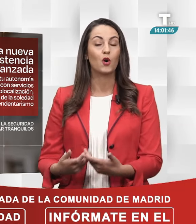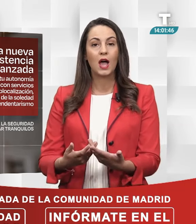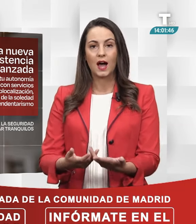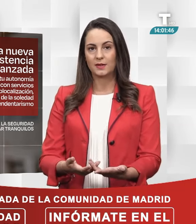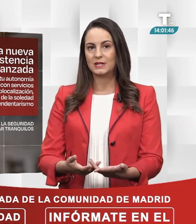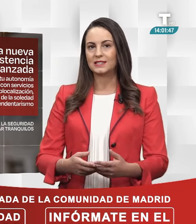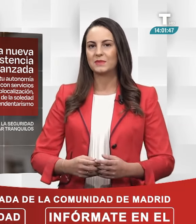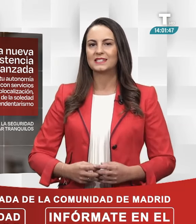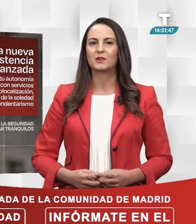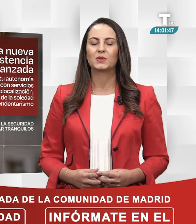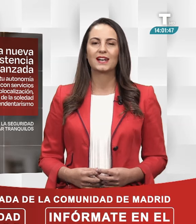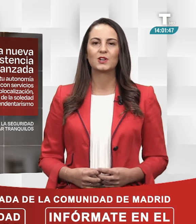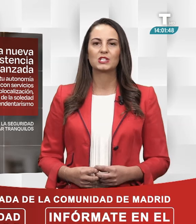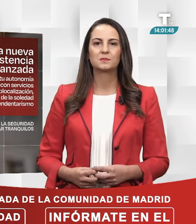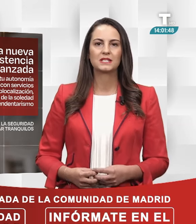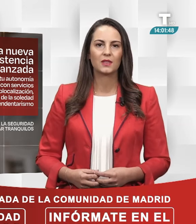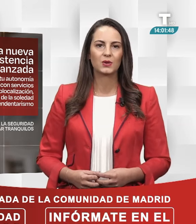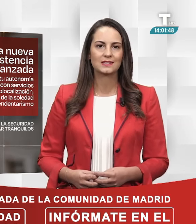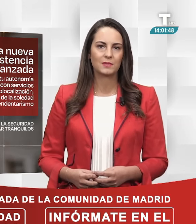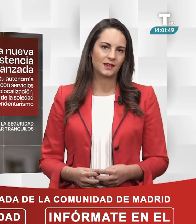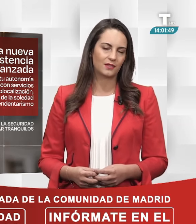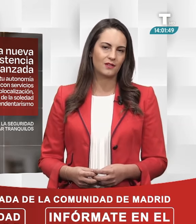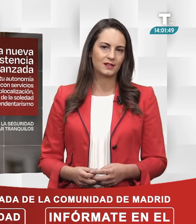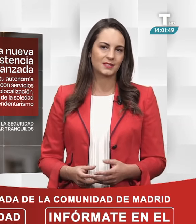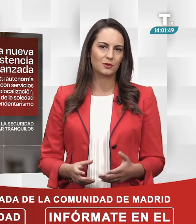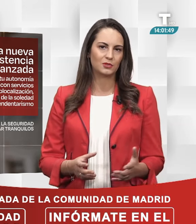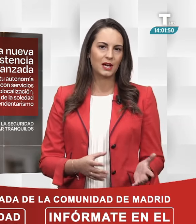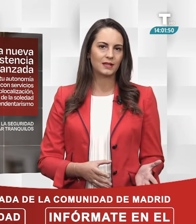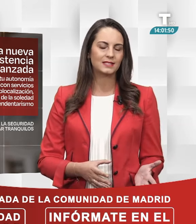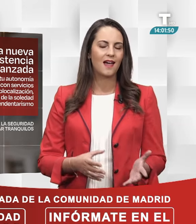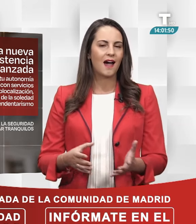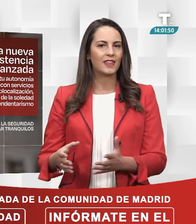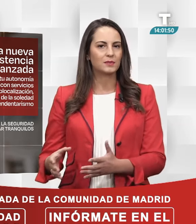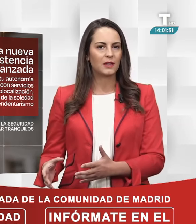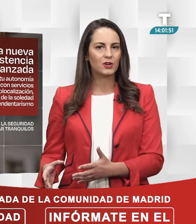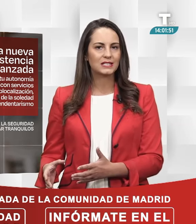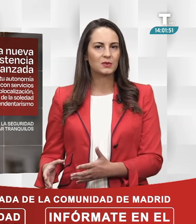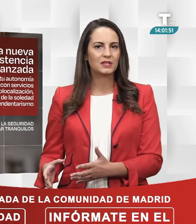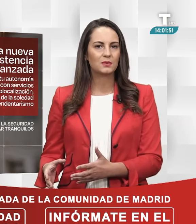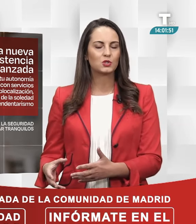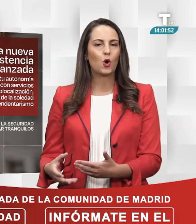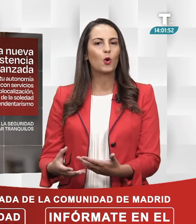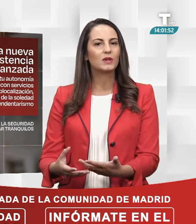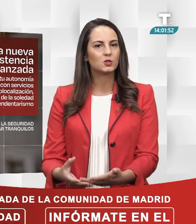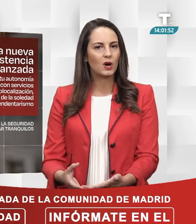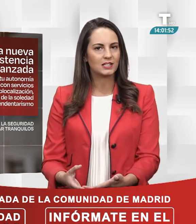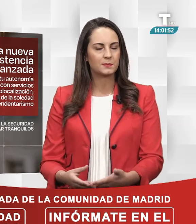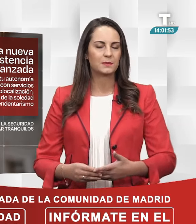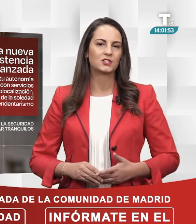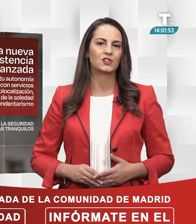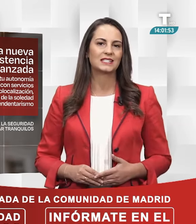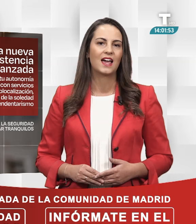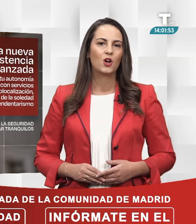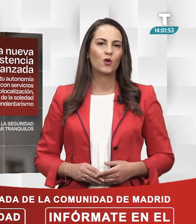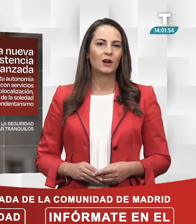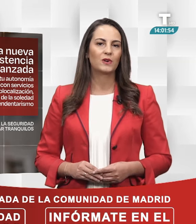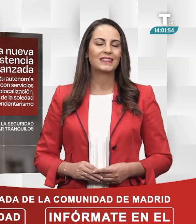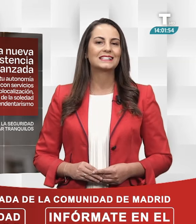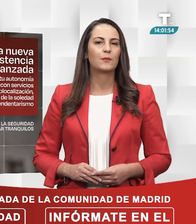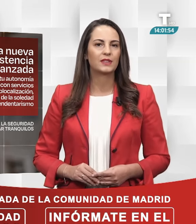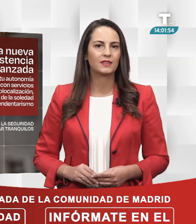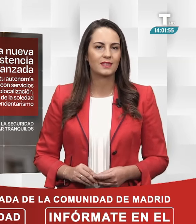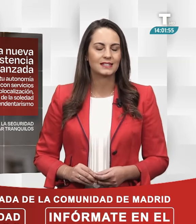humo. Además, también se encuentran los dispensadores de medicación, así como tablets, adaptadores auditivos o visuales para personas con